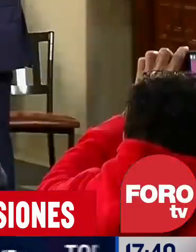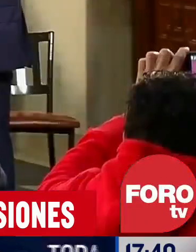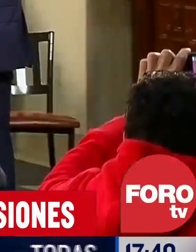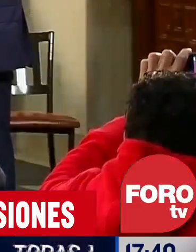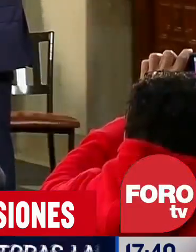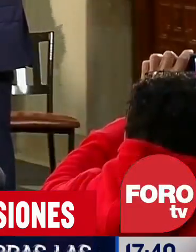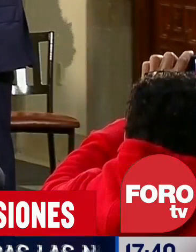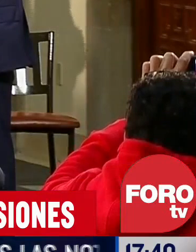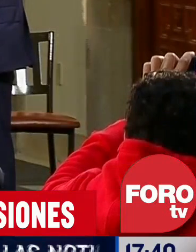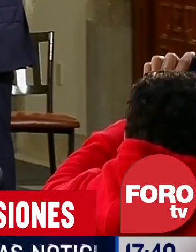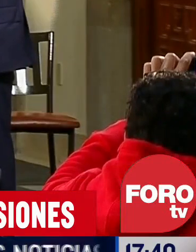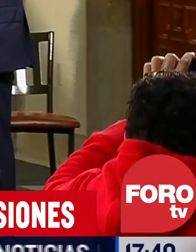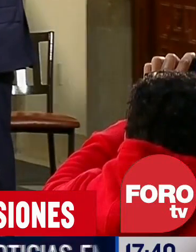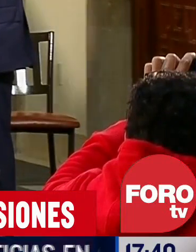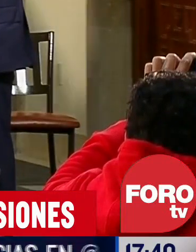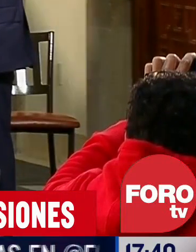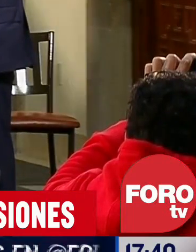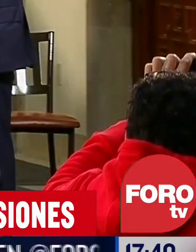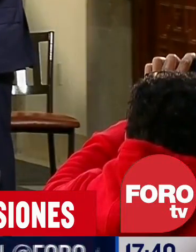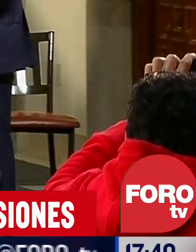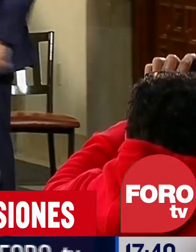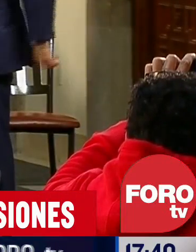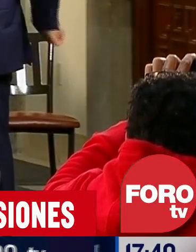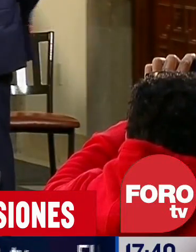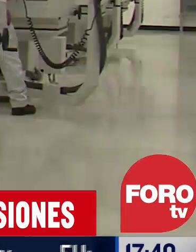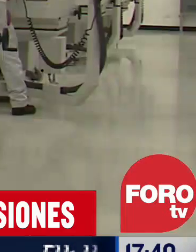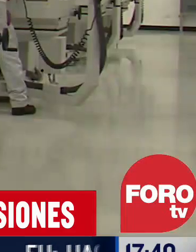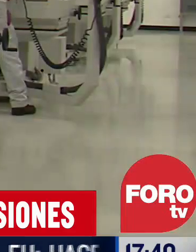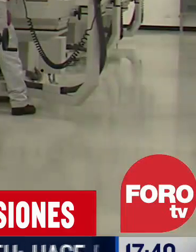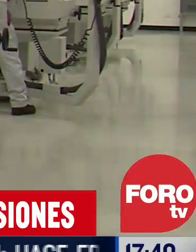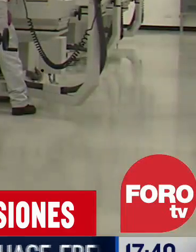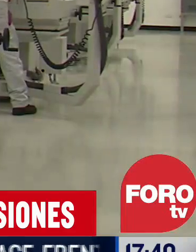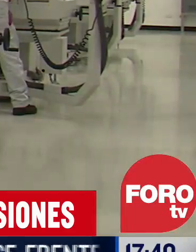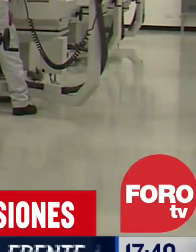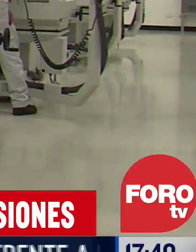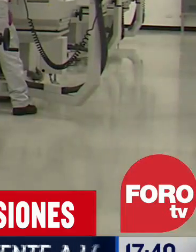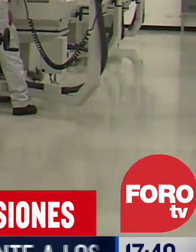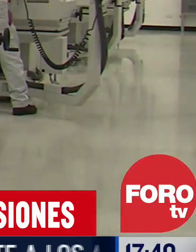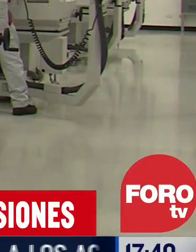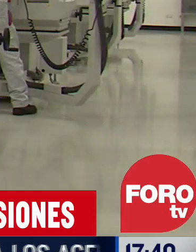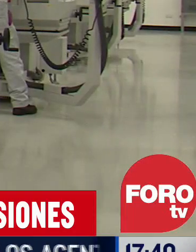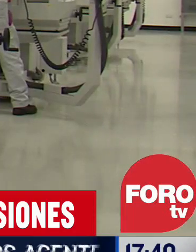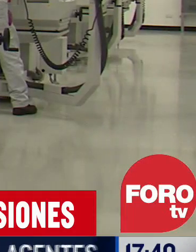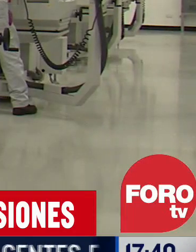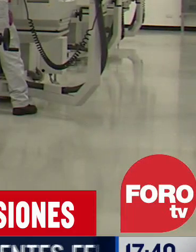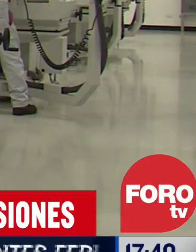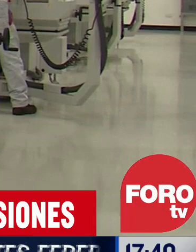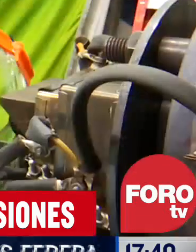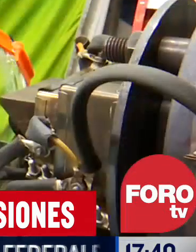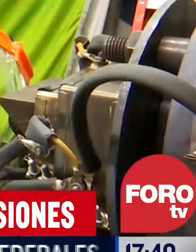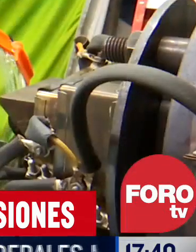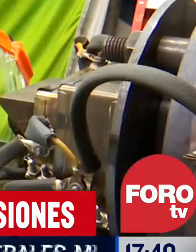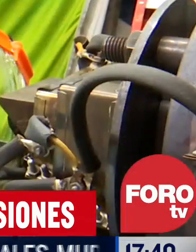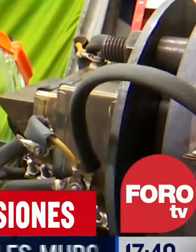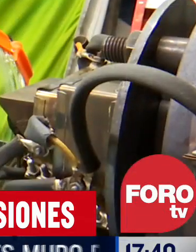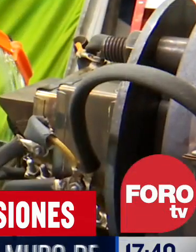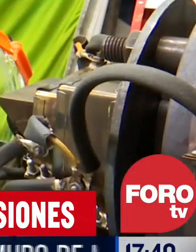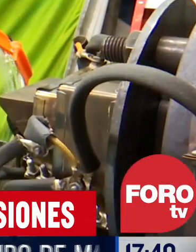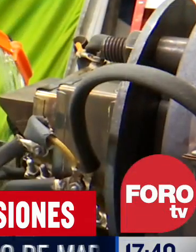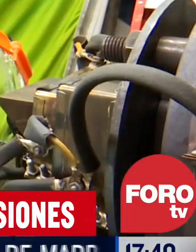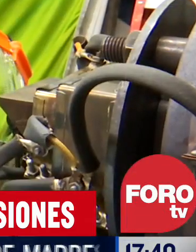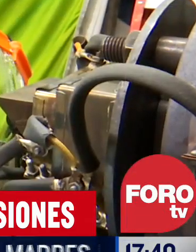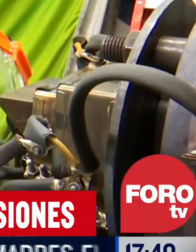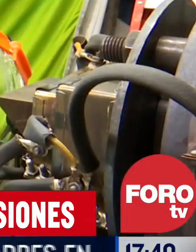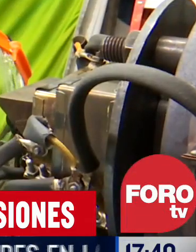En Palacio Nacional se presentó la iniciativa de reforma de ley para fortalecer el sistema de pensiones, un proyecto